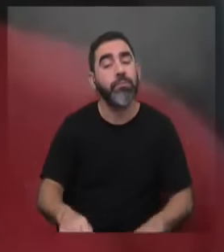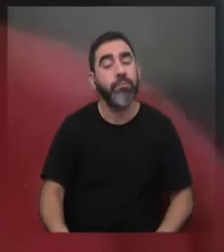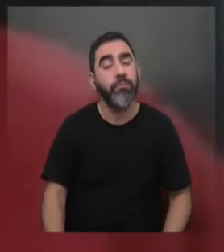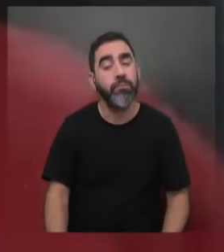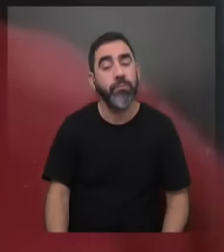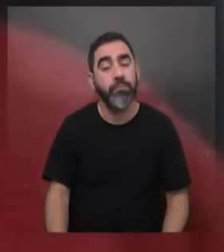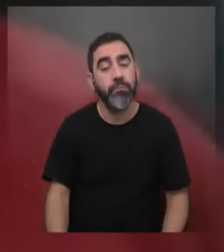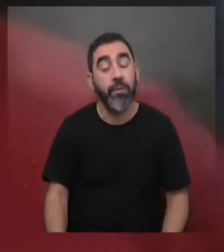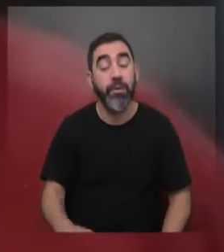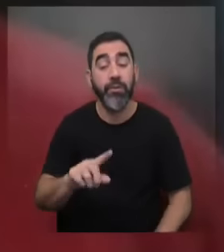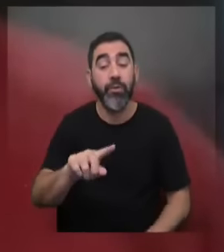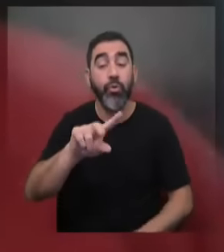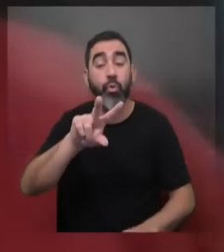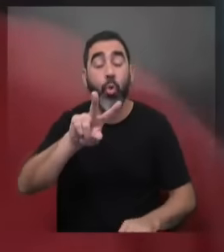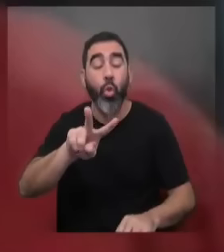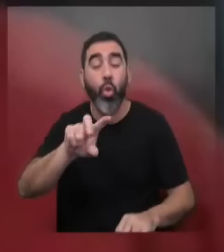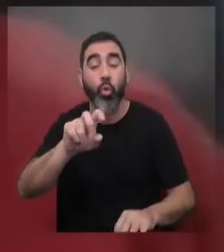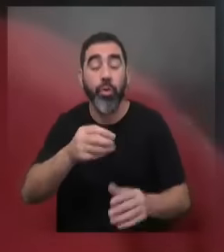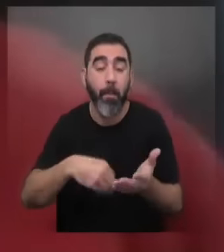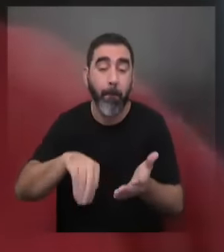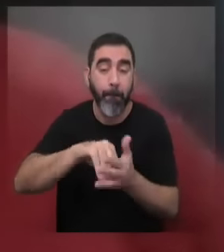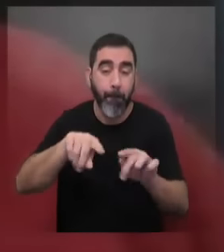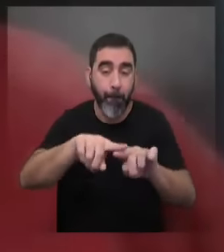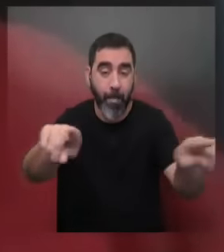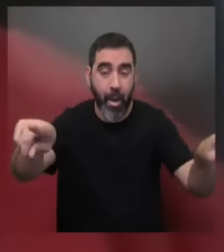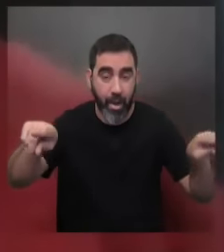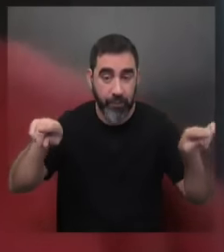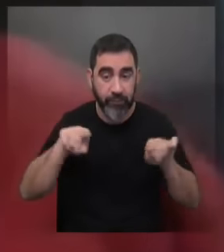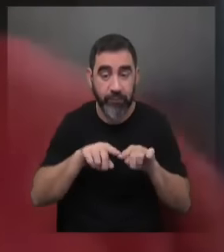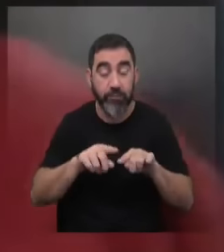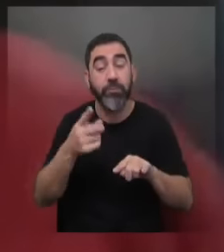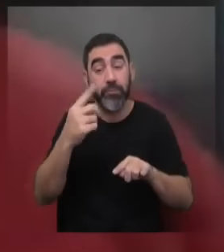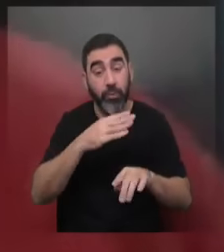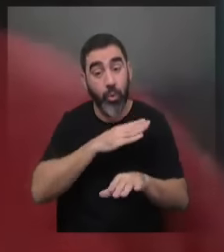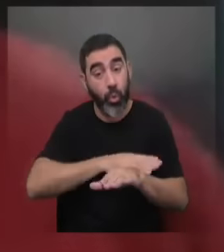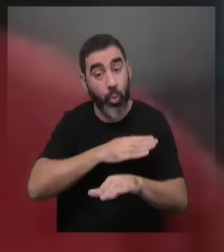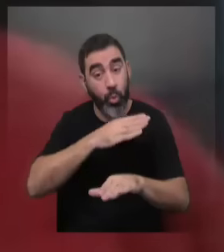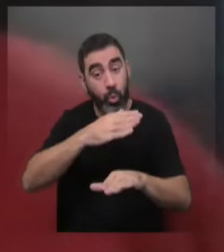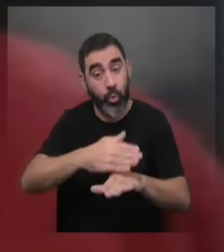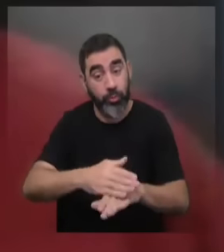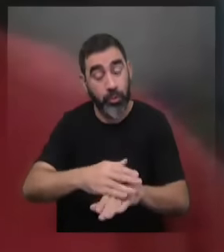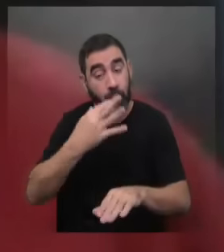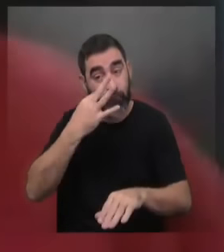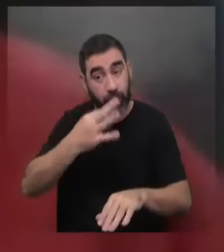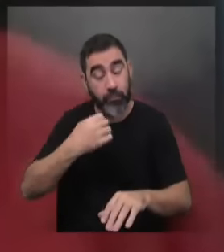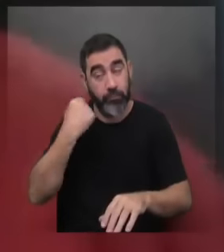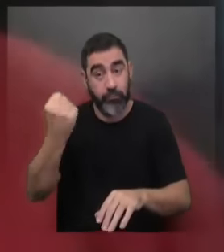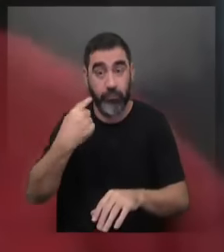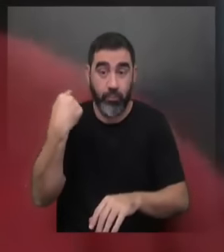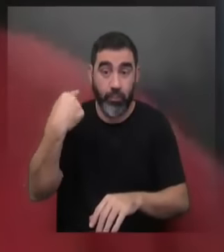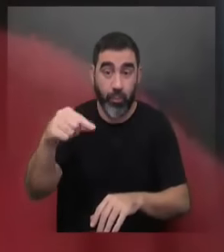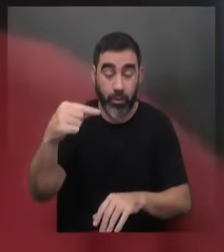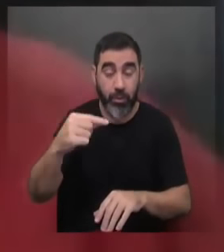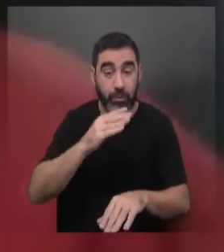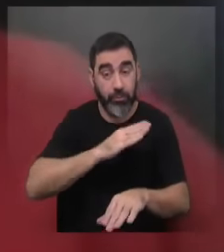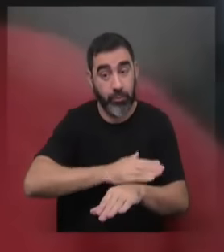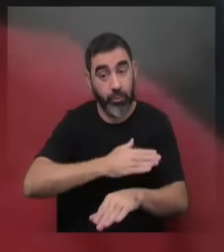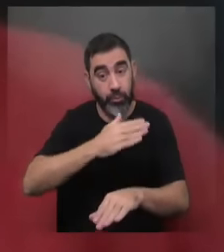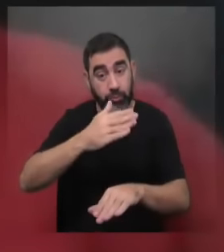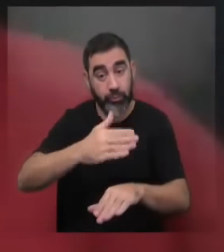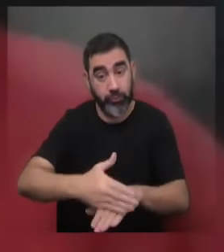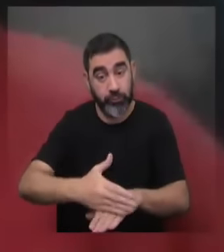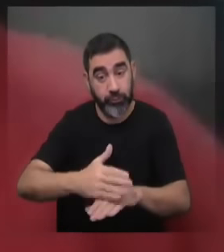serían unos 102 hectáreas O sea que por lo tanto el impacto es es sumamente importante es un impacto